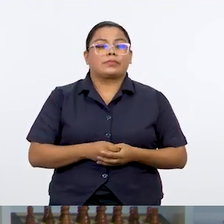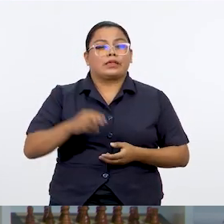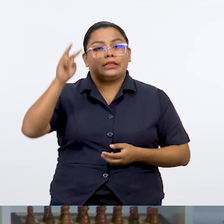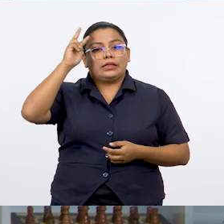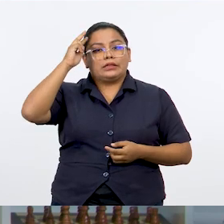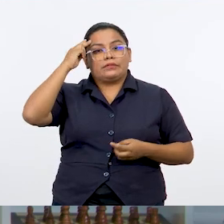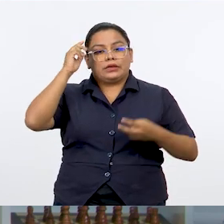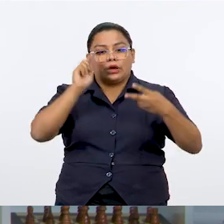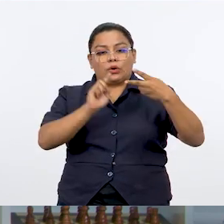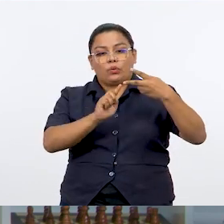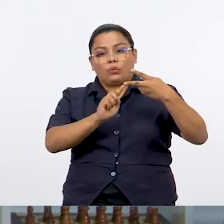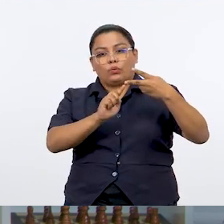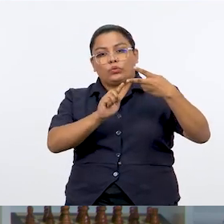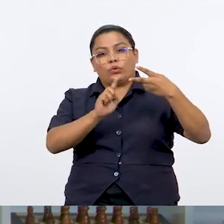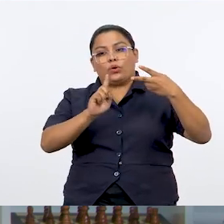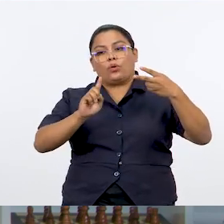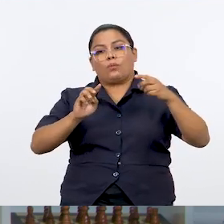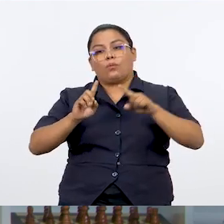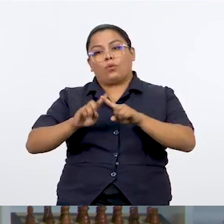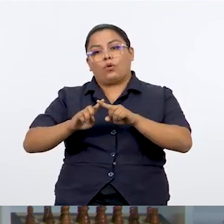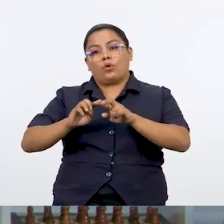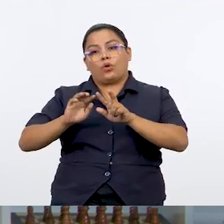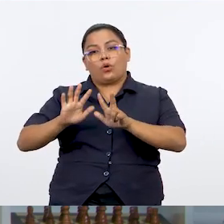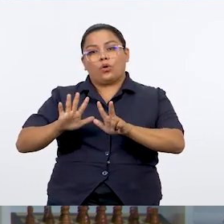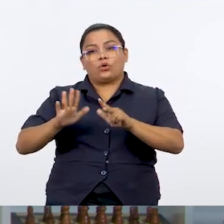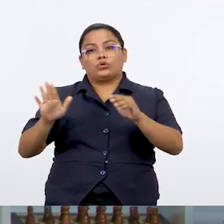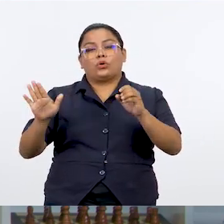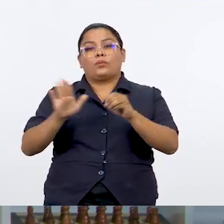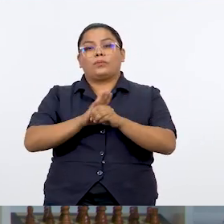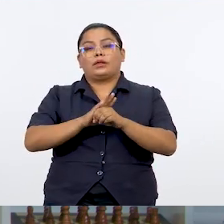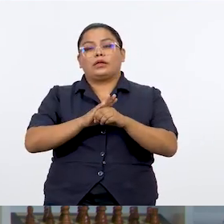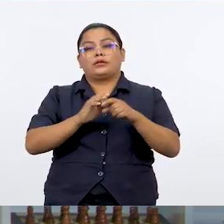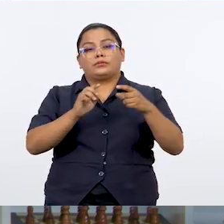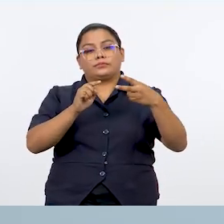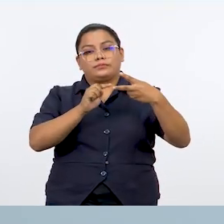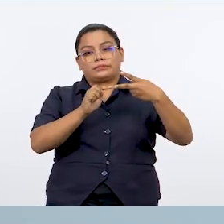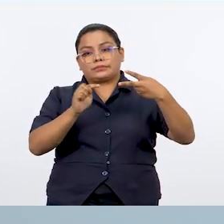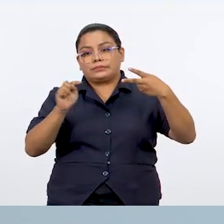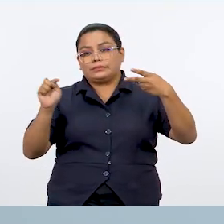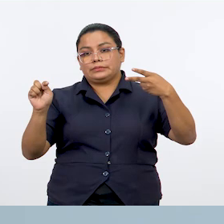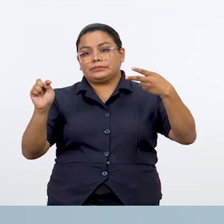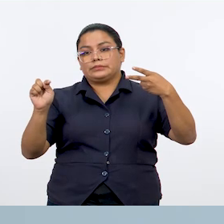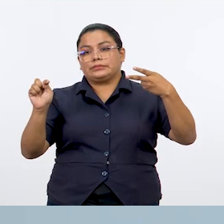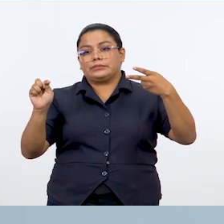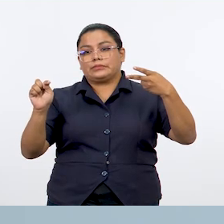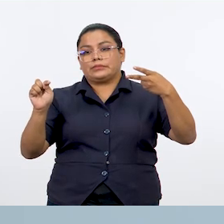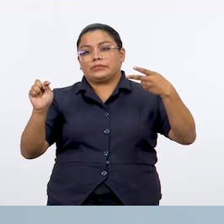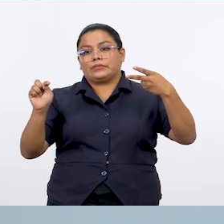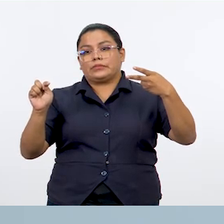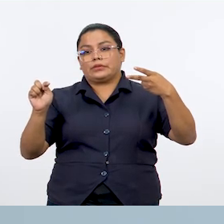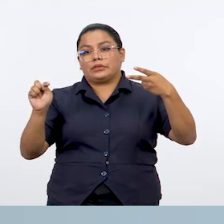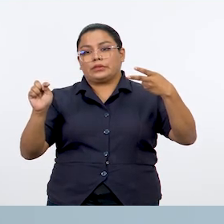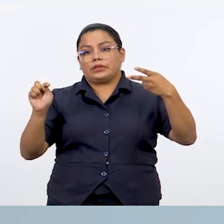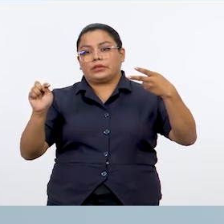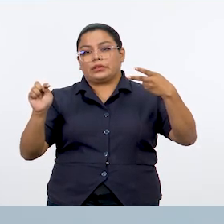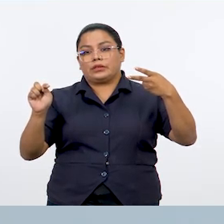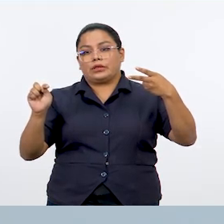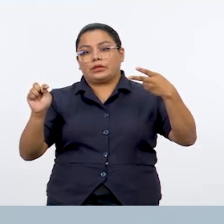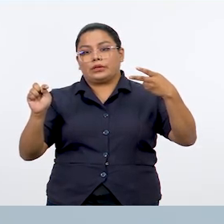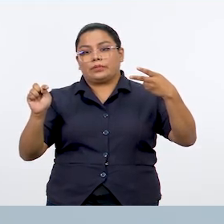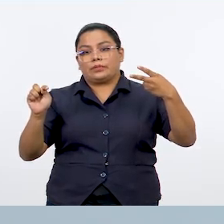Eso quiere decir que 1 por 8, el total acá a colocar sigue siendo este mismo